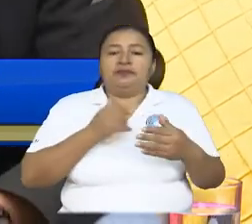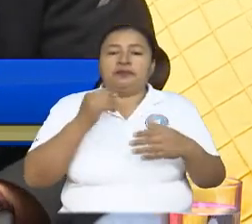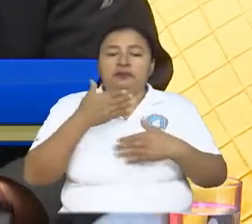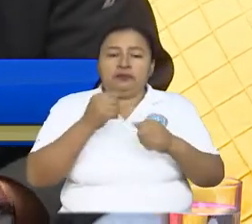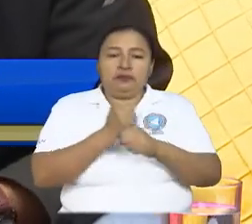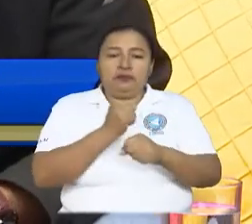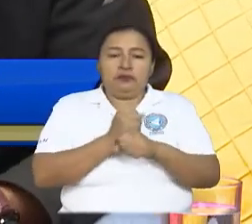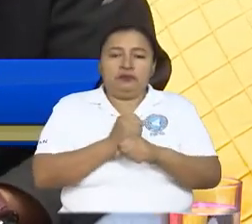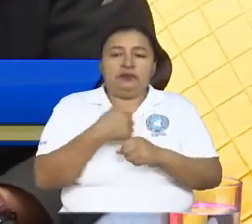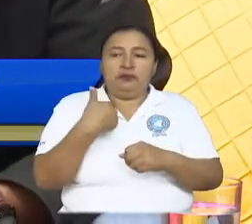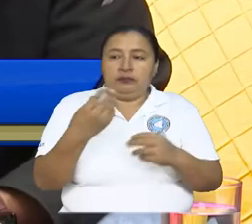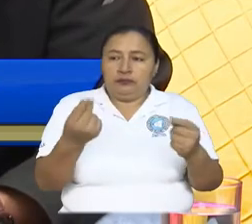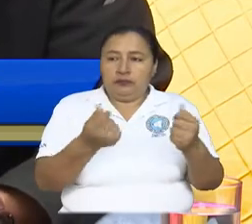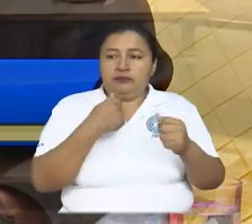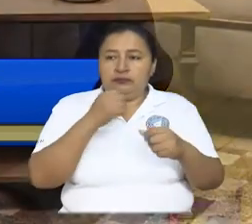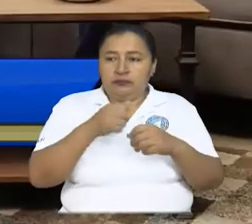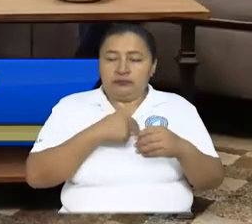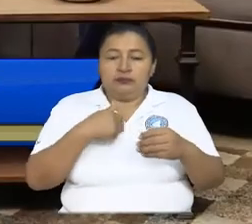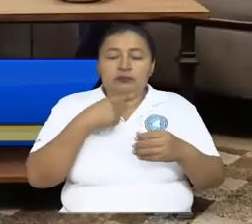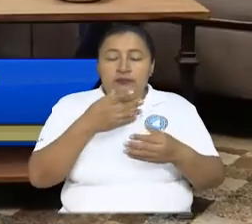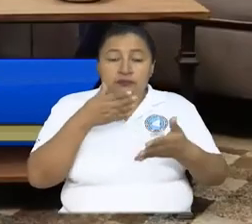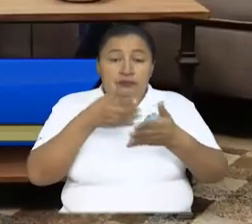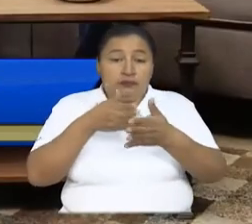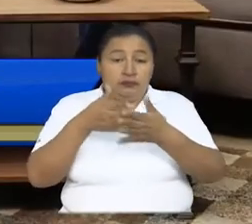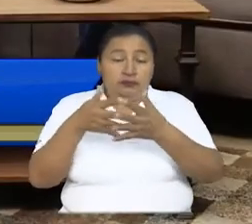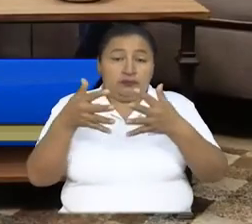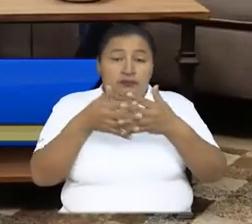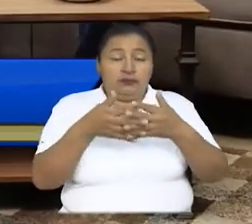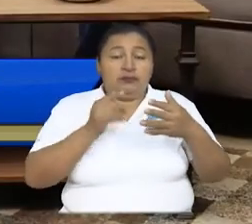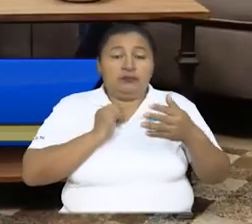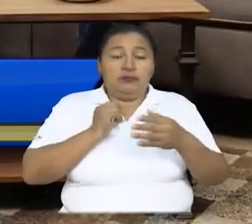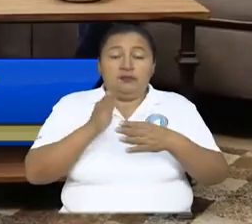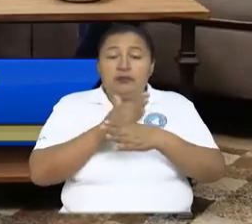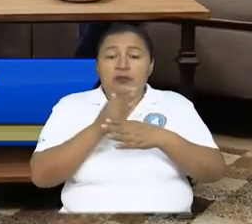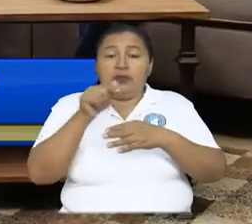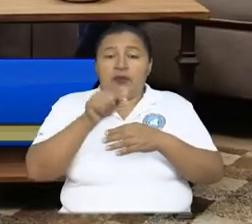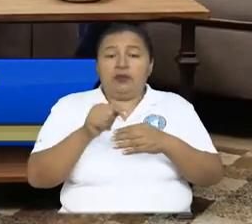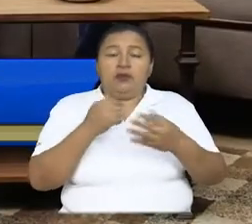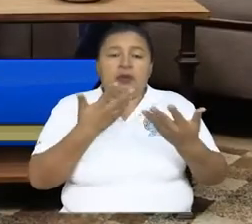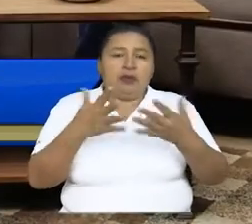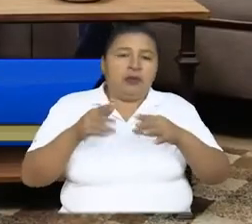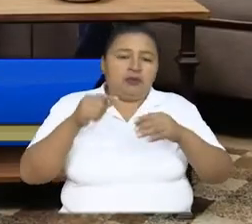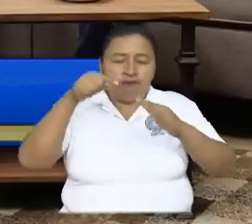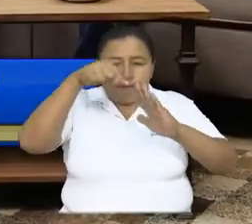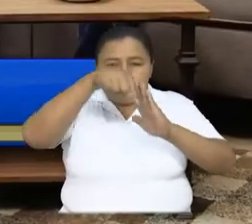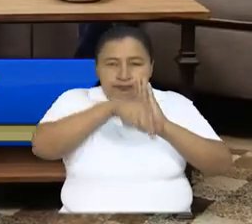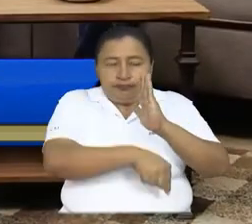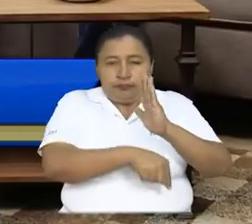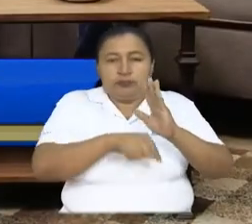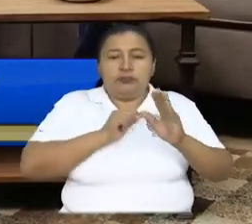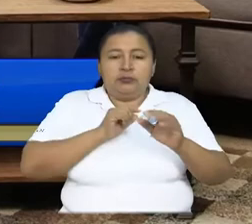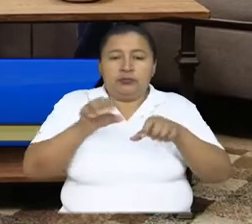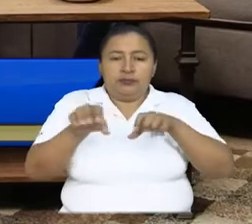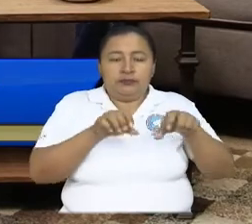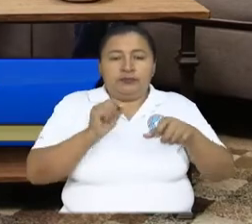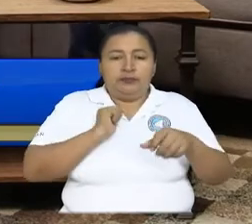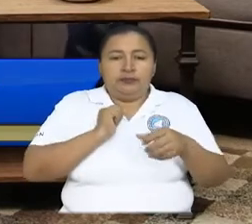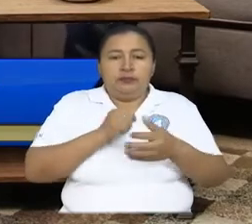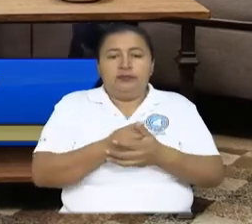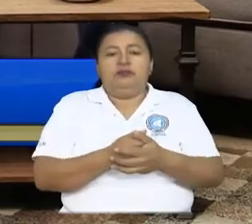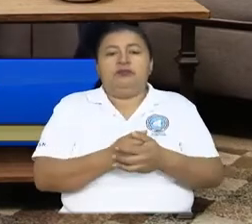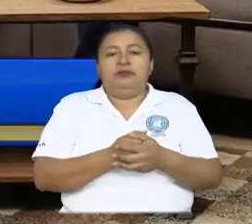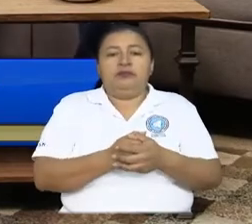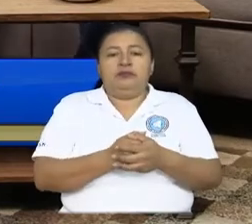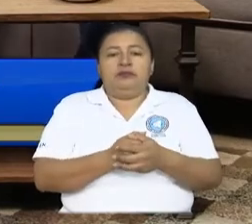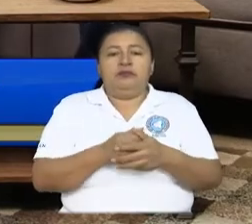inmediatamente creo que nuestra audiencia también lo vincula con la 'operación milagro' ahí nomás sería como una especie de profundización no de la actividad no está